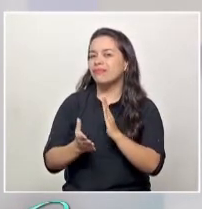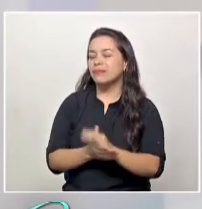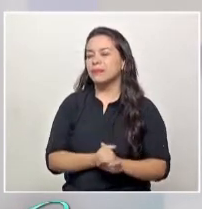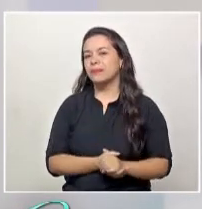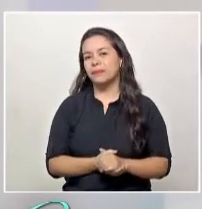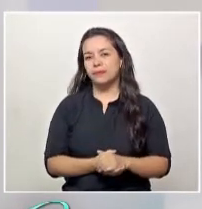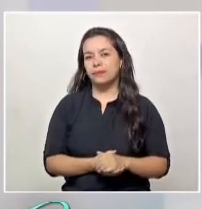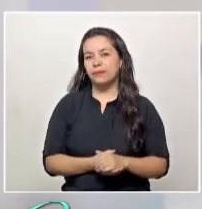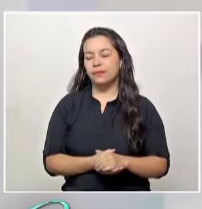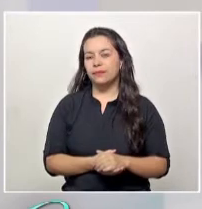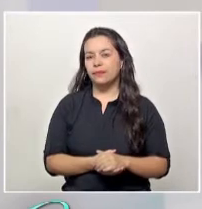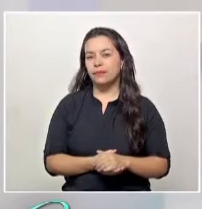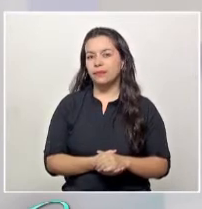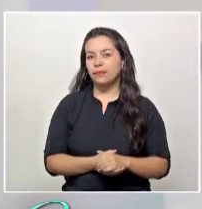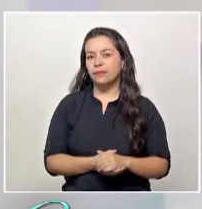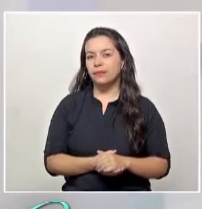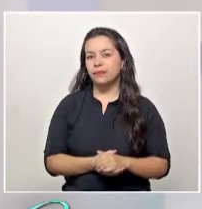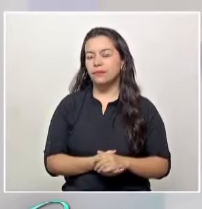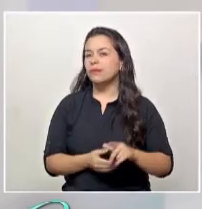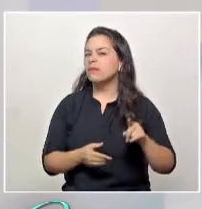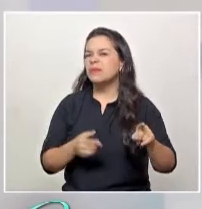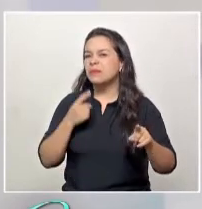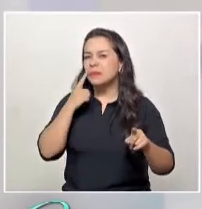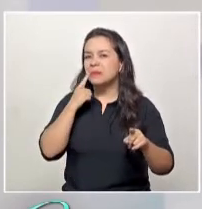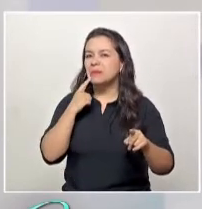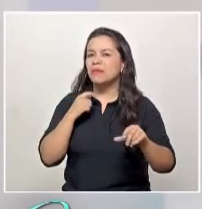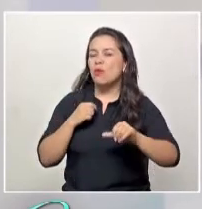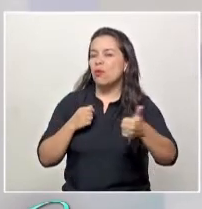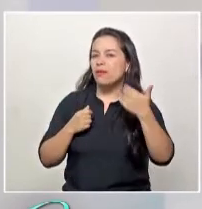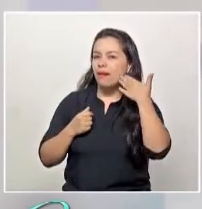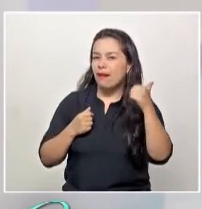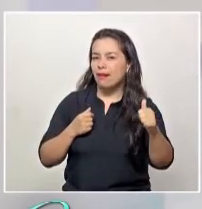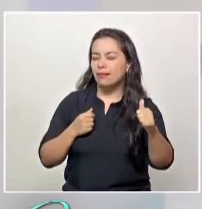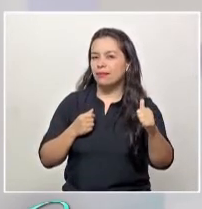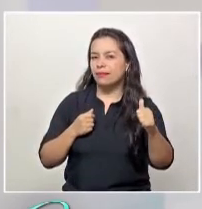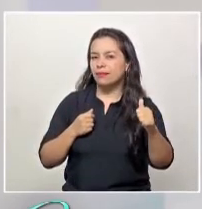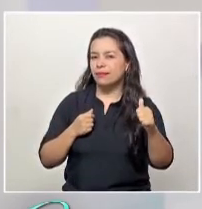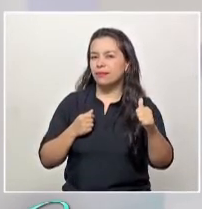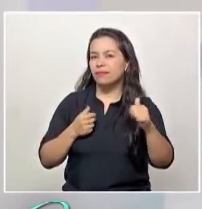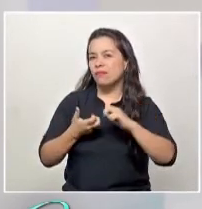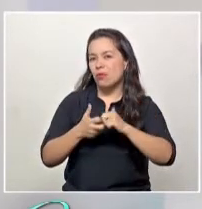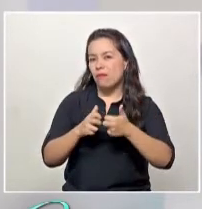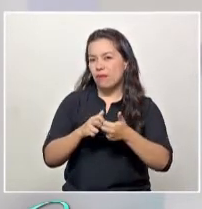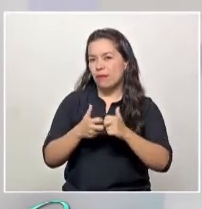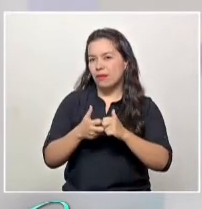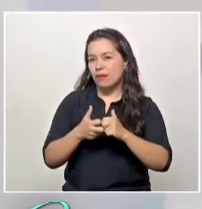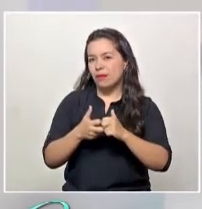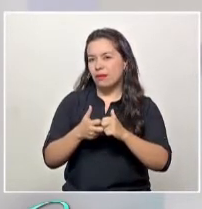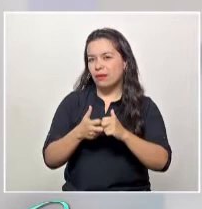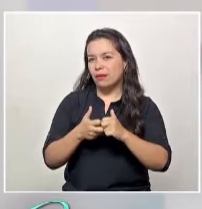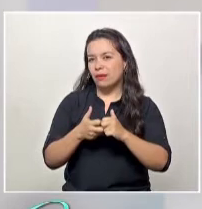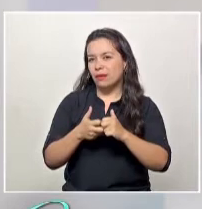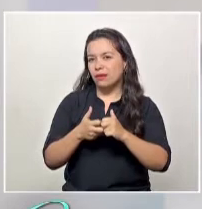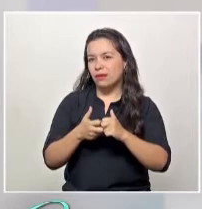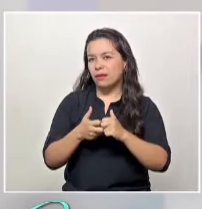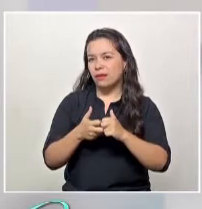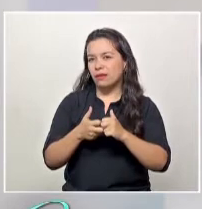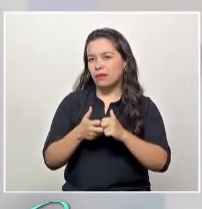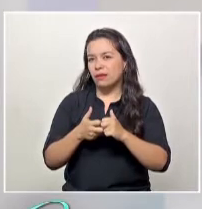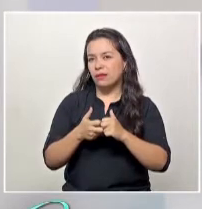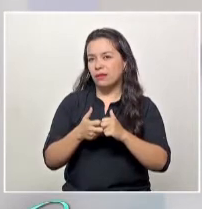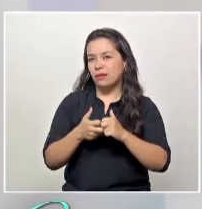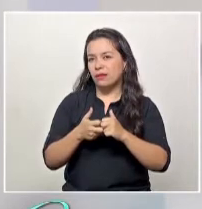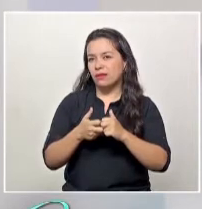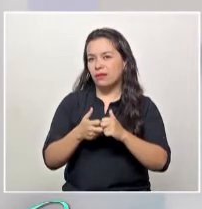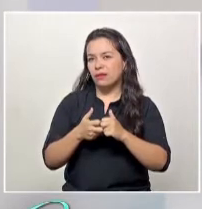condición de placenta, la otra niña nació muy bien, no tuvo problema, la niña que tuvo la condición de placenta